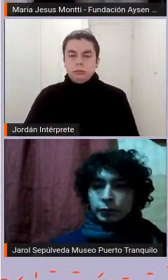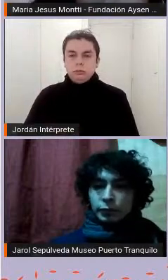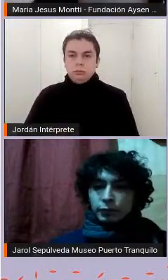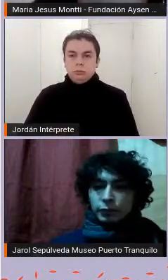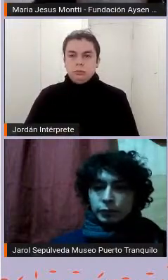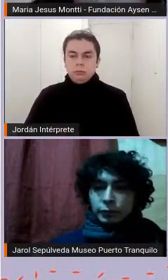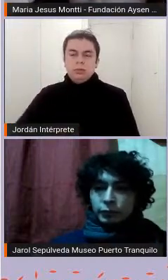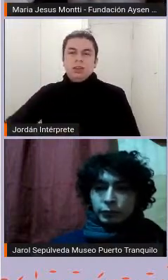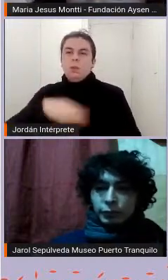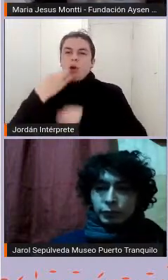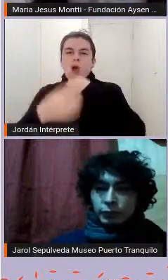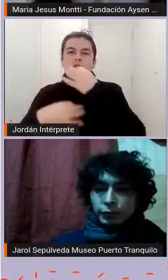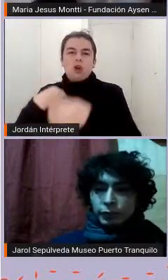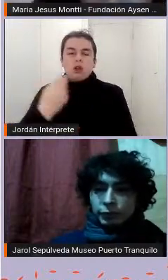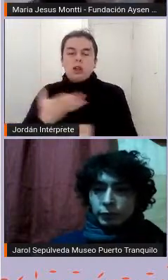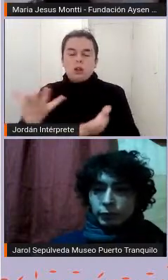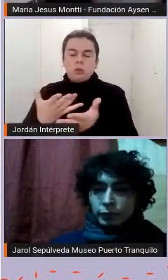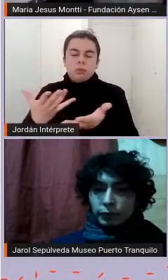resume.